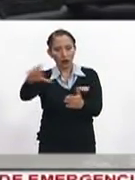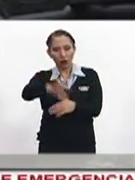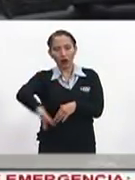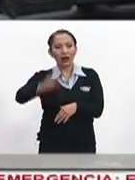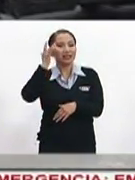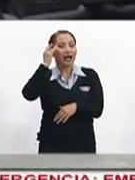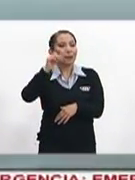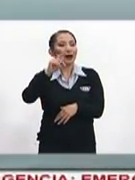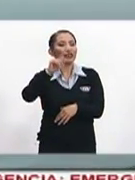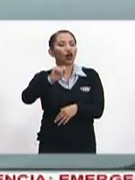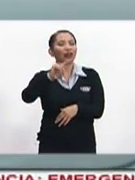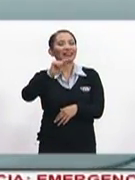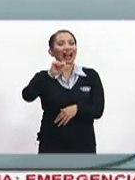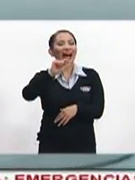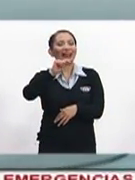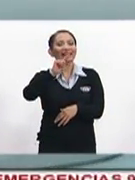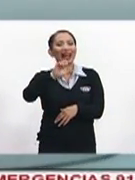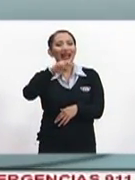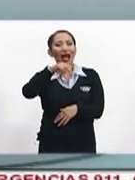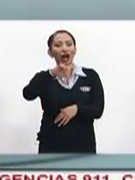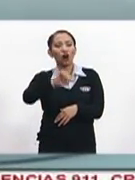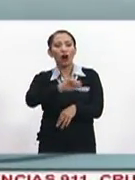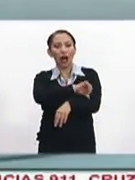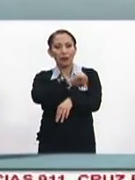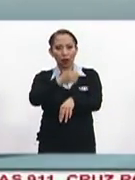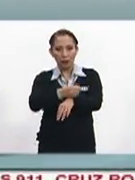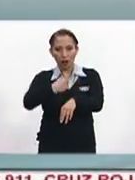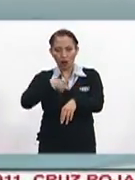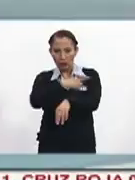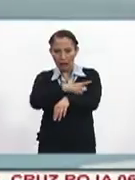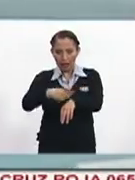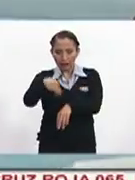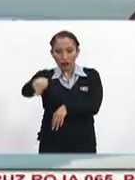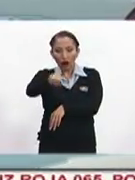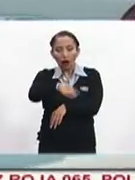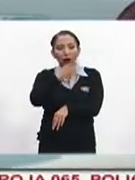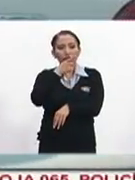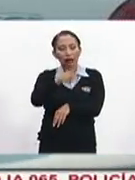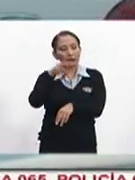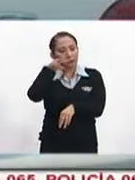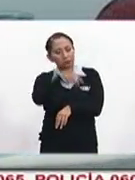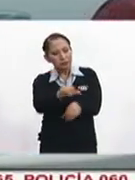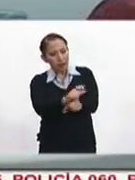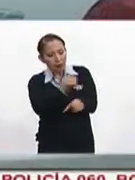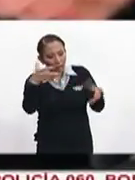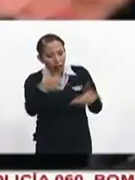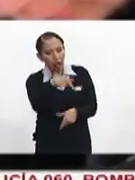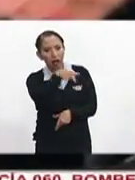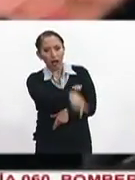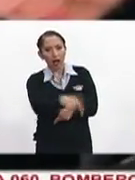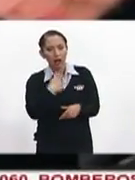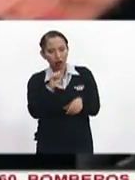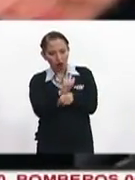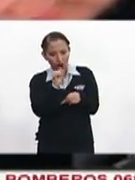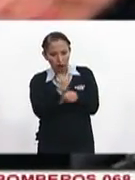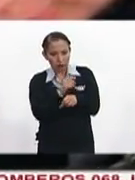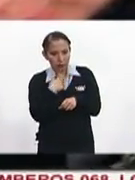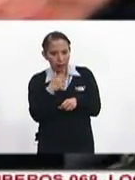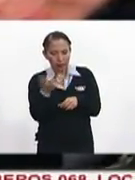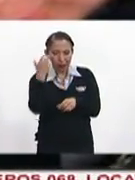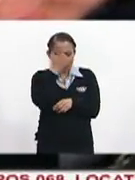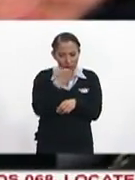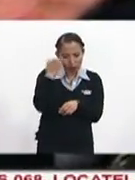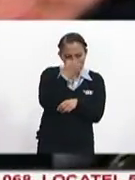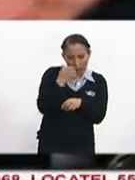colonia San Mateo, Tlaltenango, en la delegación Álvaro Obregón. El procurador capitalino Edmundo Garrido informó que al automóvil se le